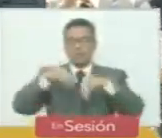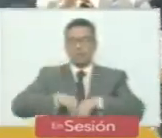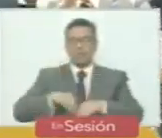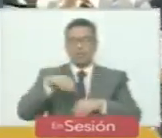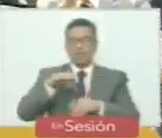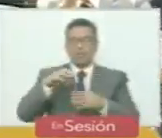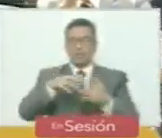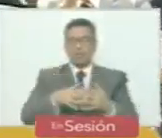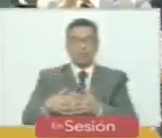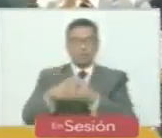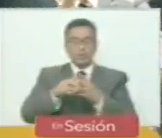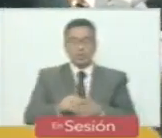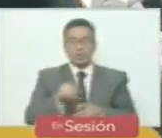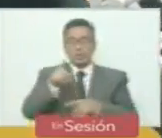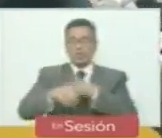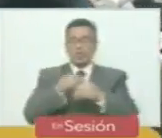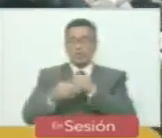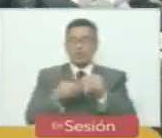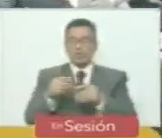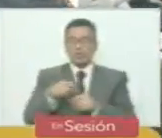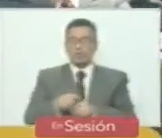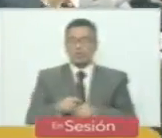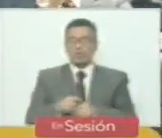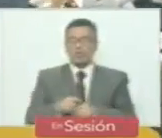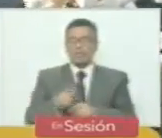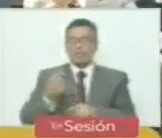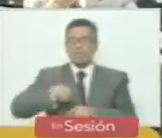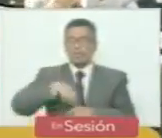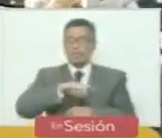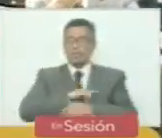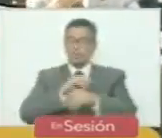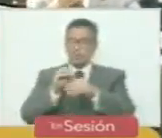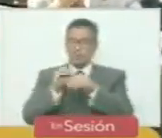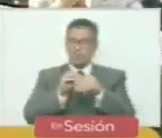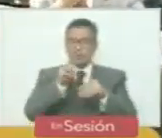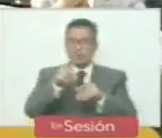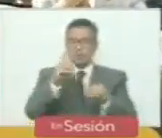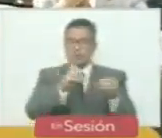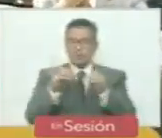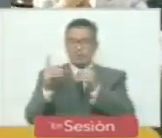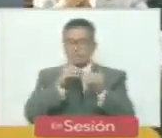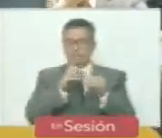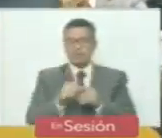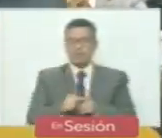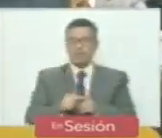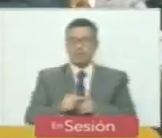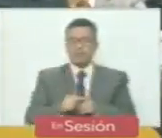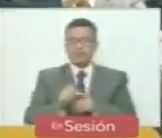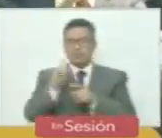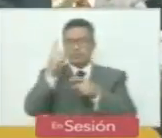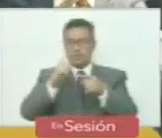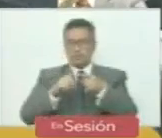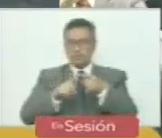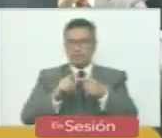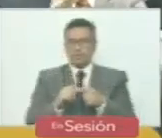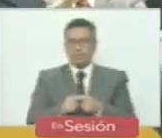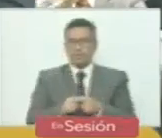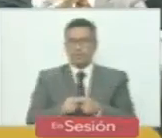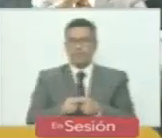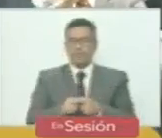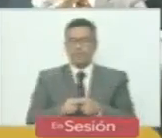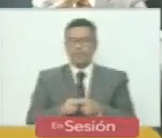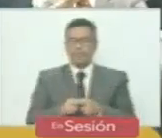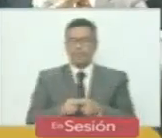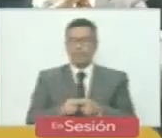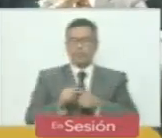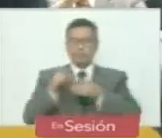Chicago. Ese es el hecho concreto que nos convoca a este debate. Primero, es